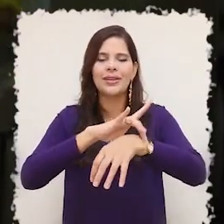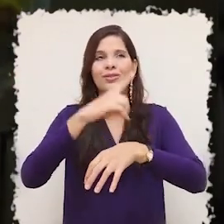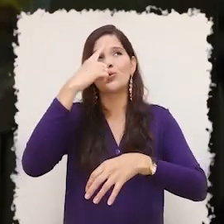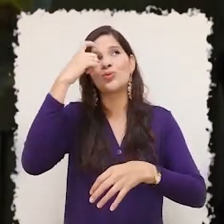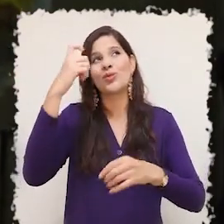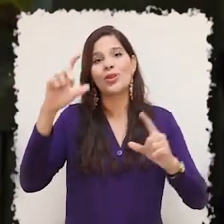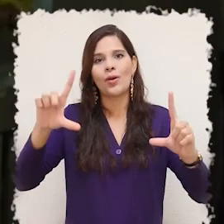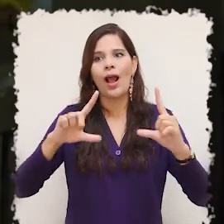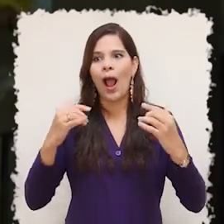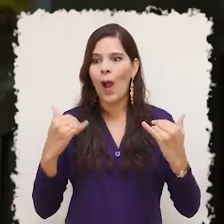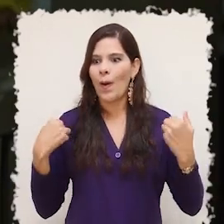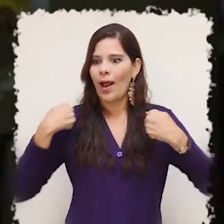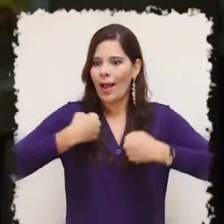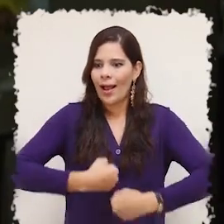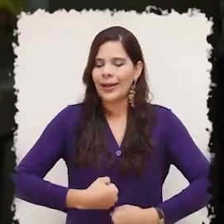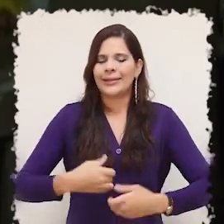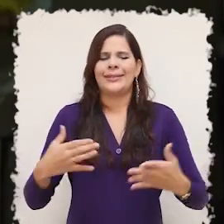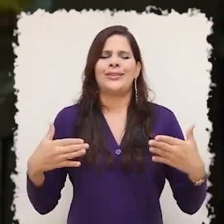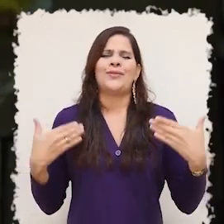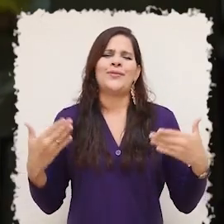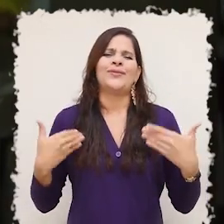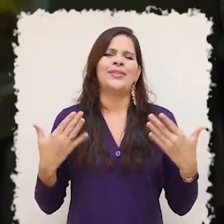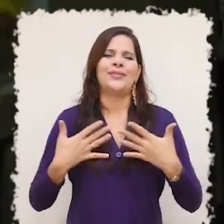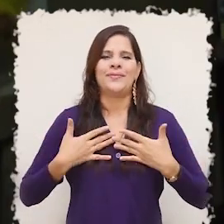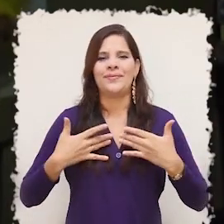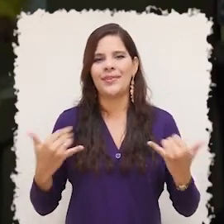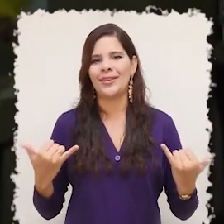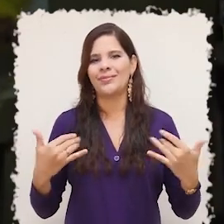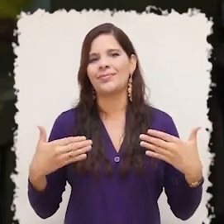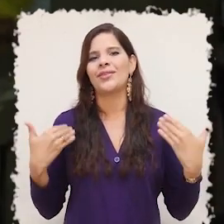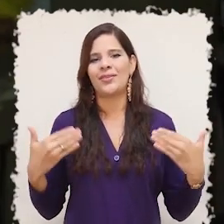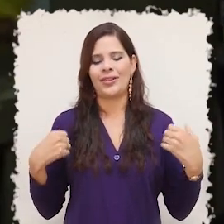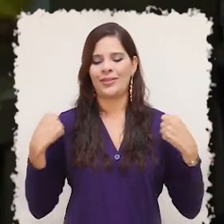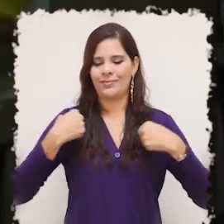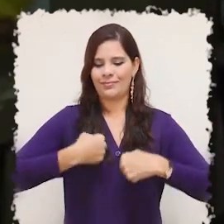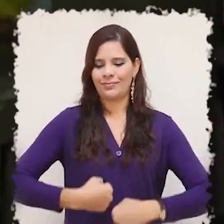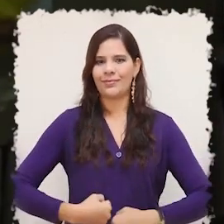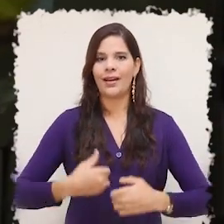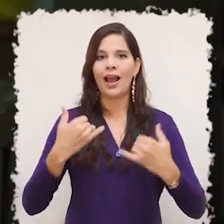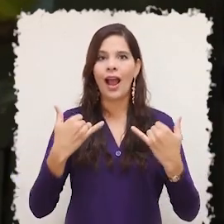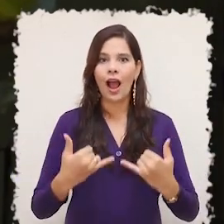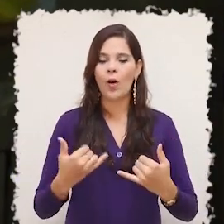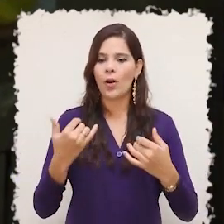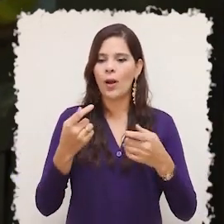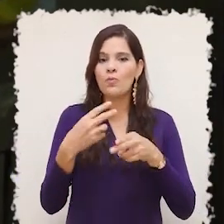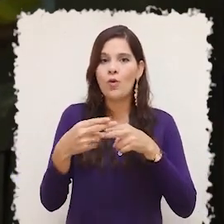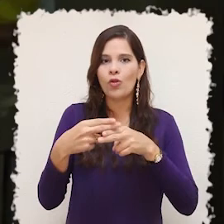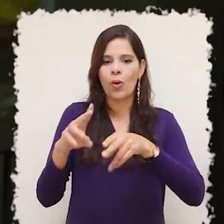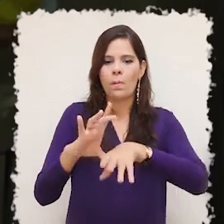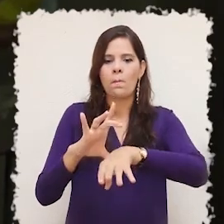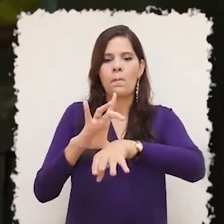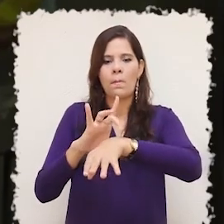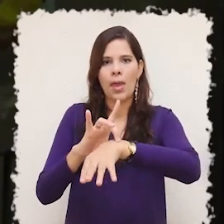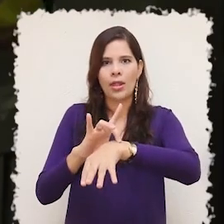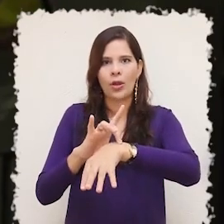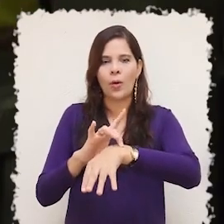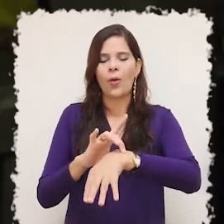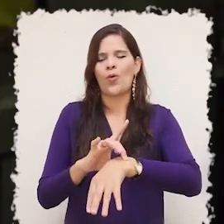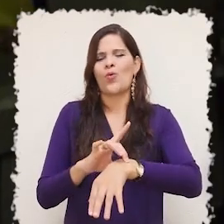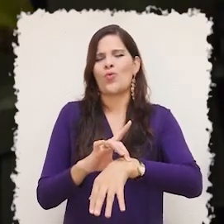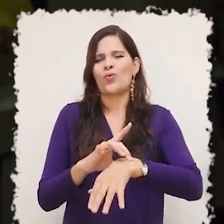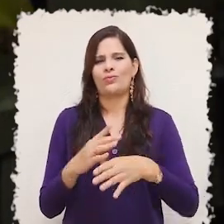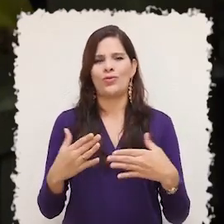medicina y ya ahora en décimo semestre alcanzarlo, tener la bata y hacernos acreedor del título de médico